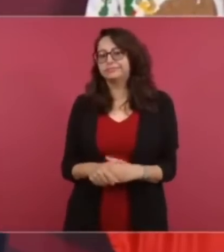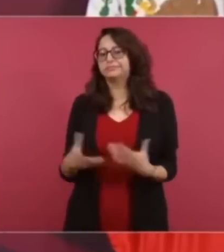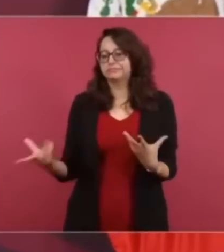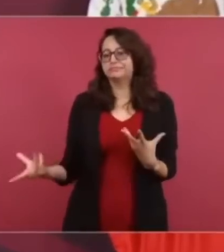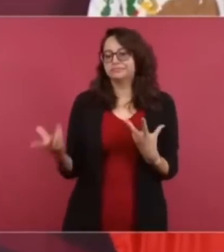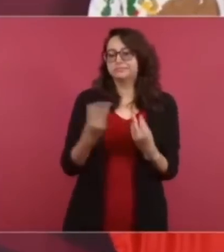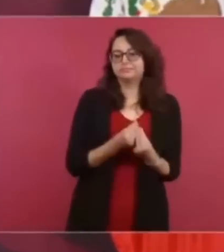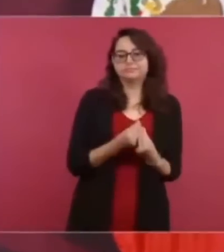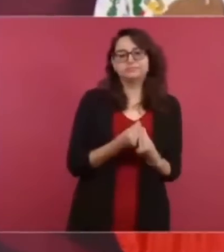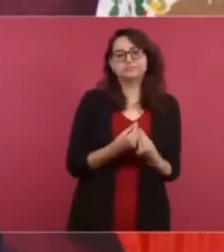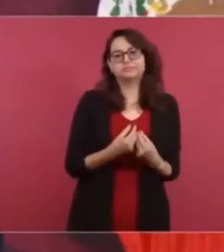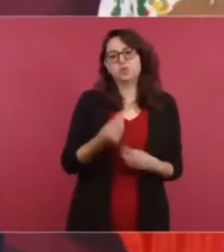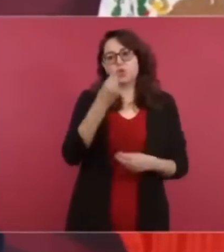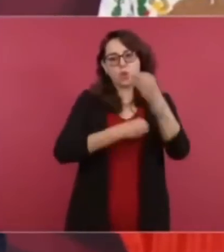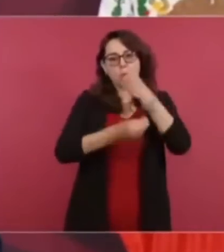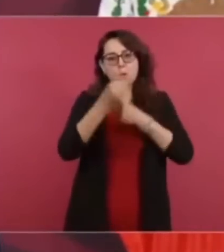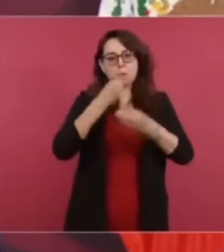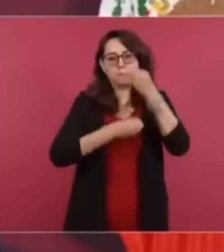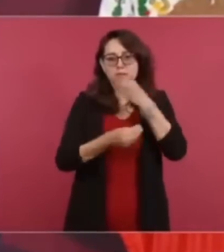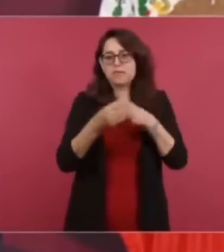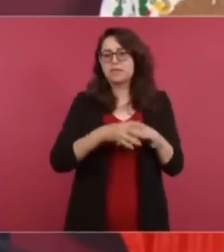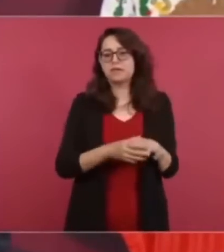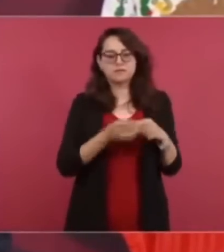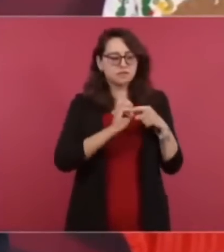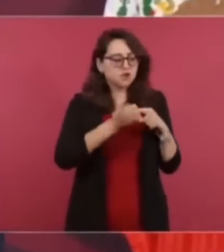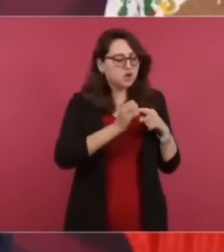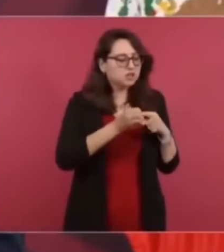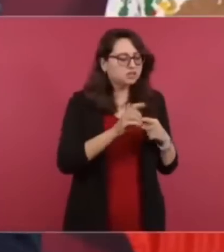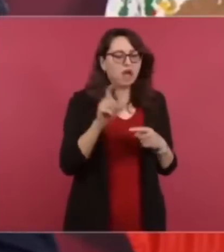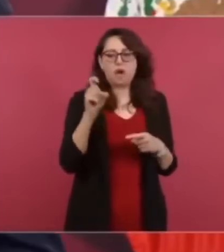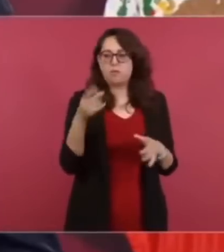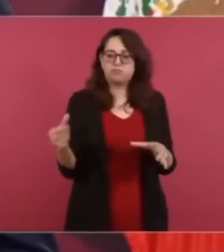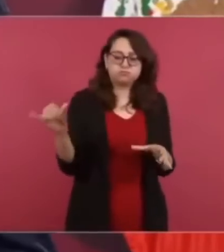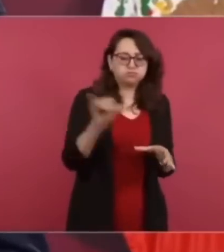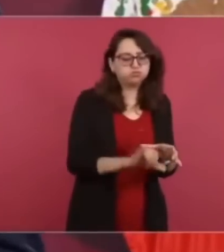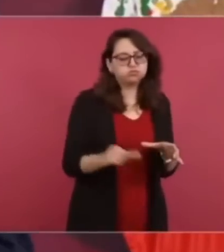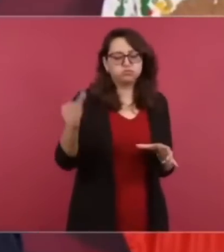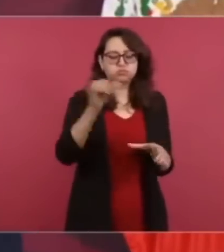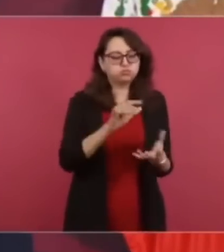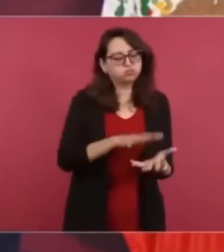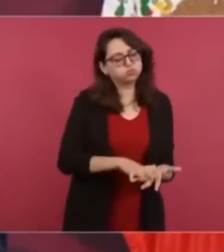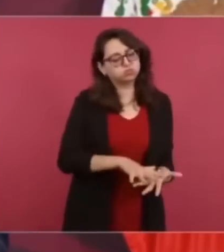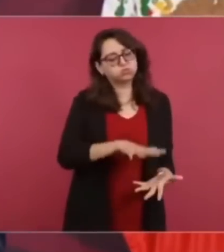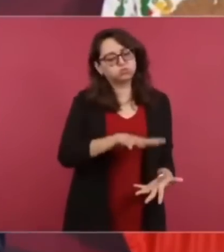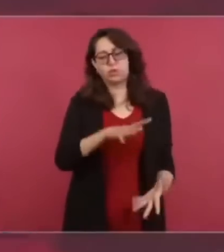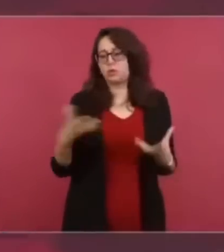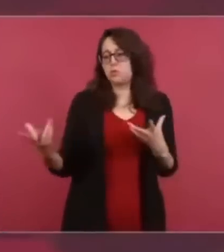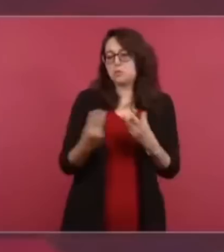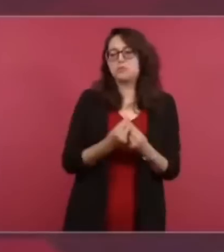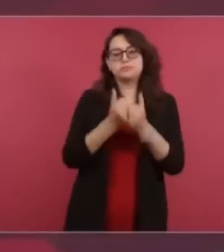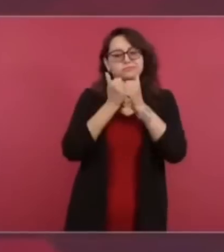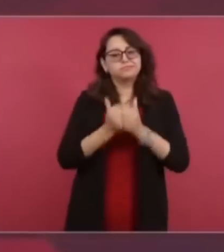aquí pues no te va a faltar la comida, le echamos más agua a los frijoles y aquí te quedas,